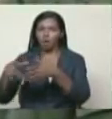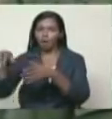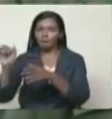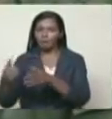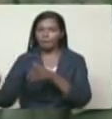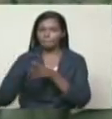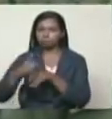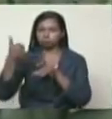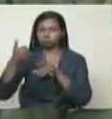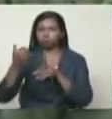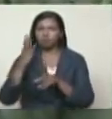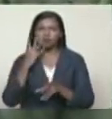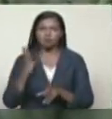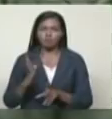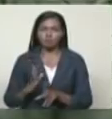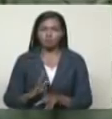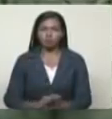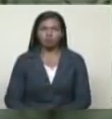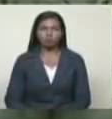golpista